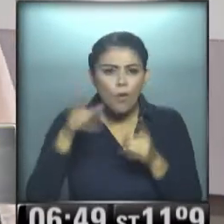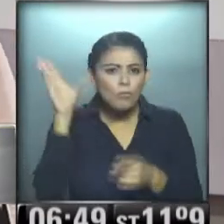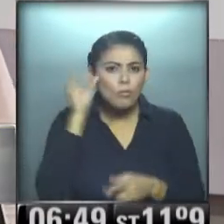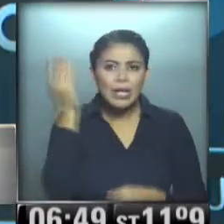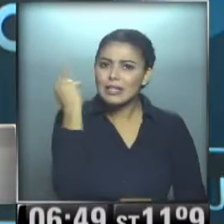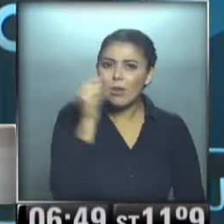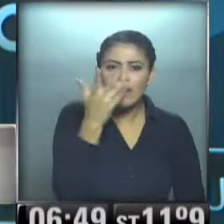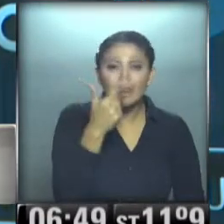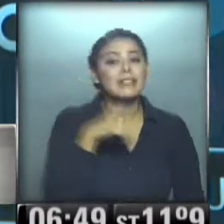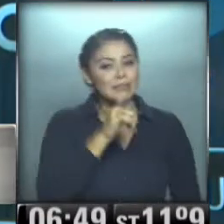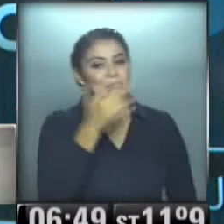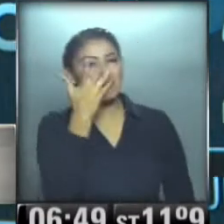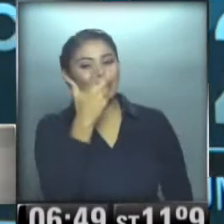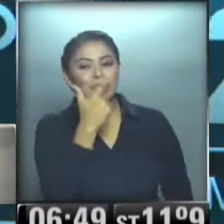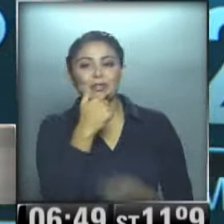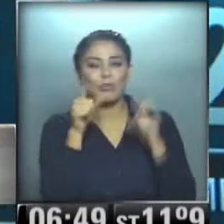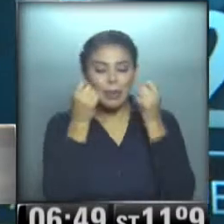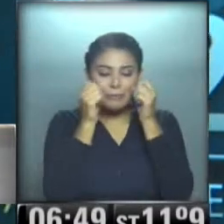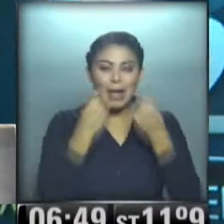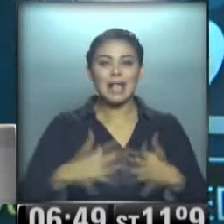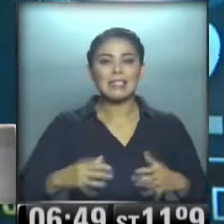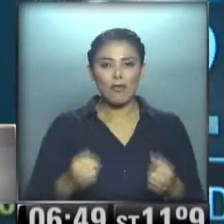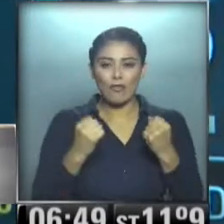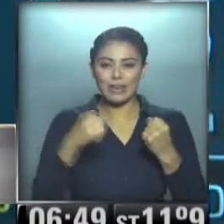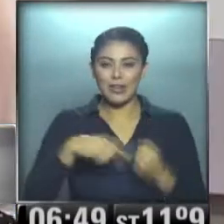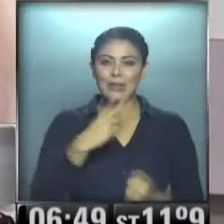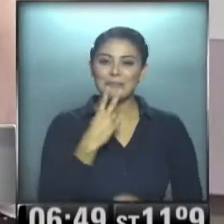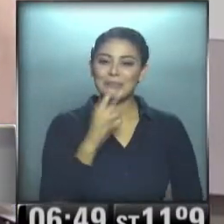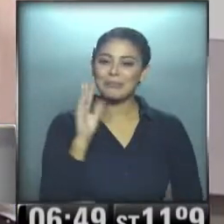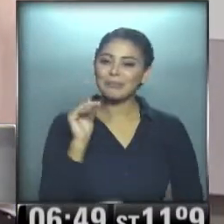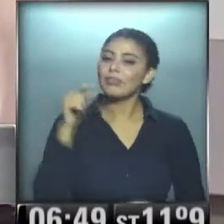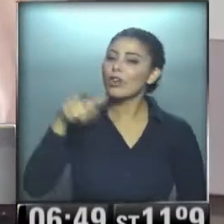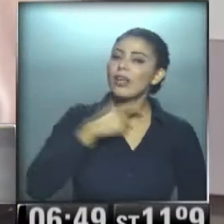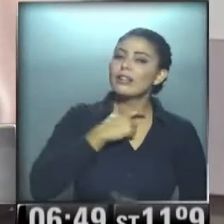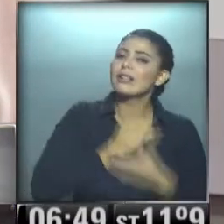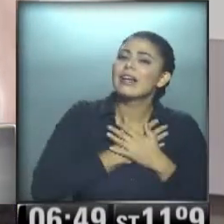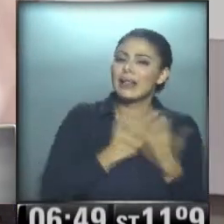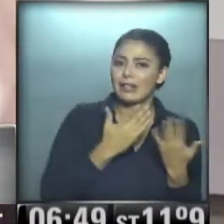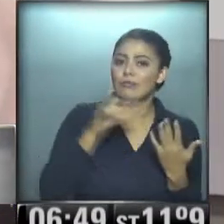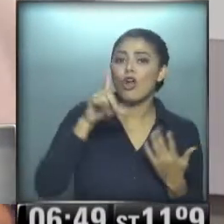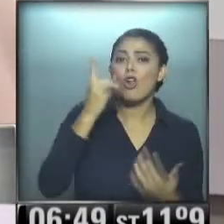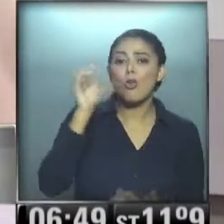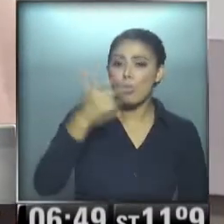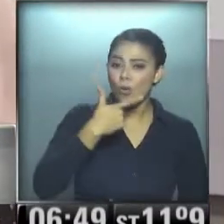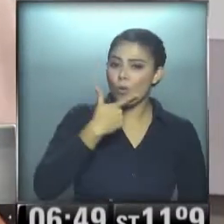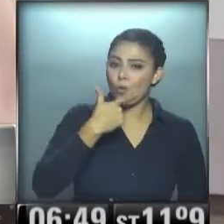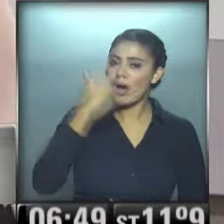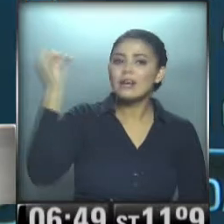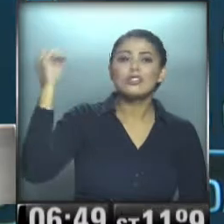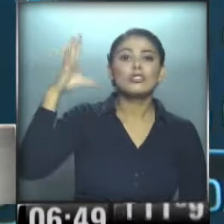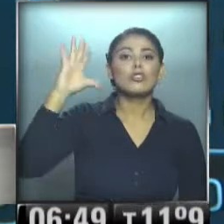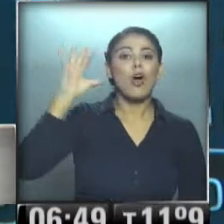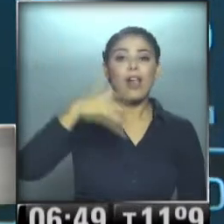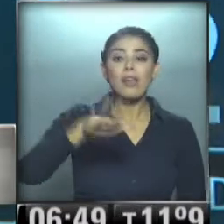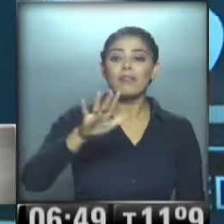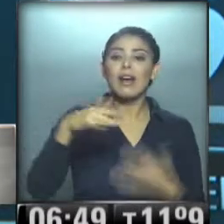me encantaba. A mí también muy linda la música para arrancar con fuerza este martes. Sí, señor, y hoy te queremos mucho porque detrás de Lucas vemos un sol, un solazo, como diría